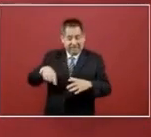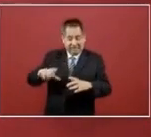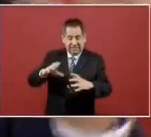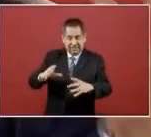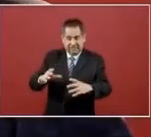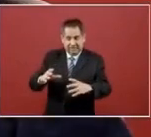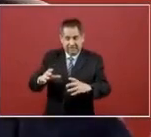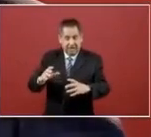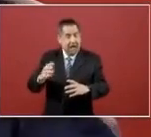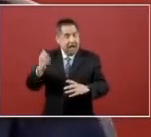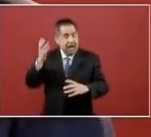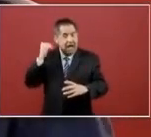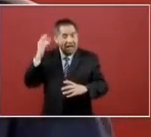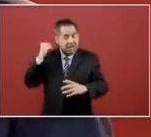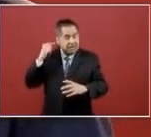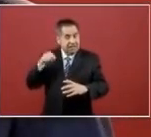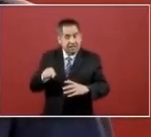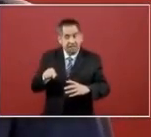tan